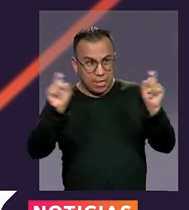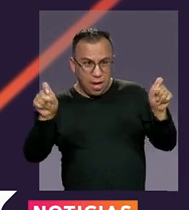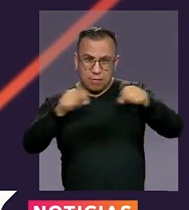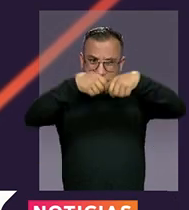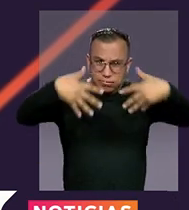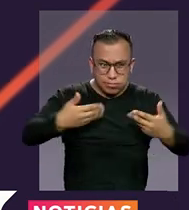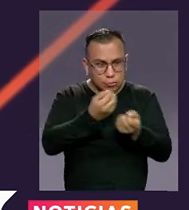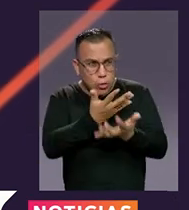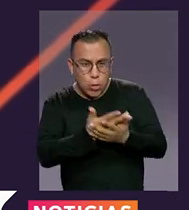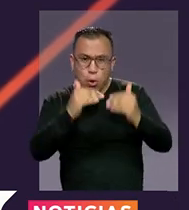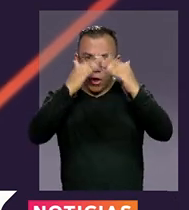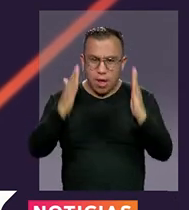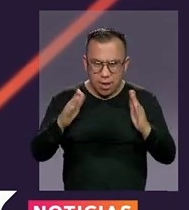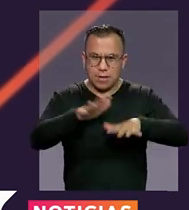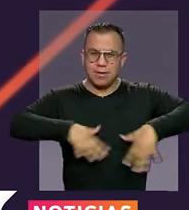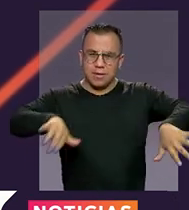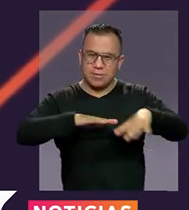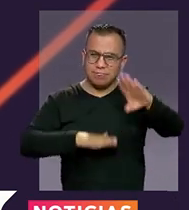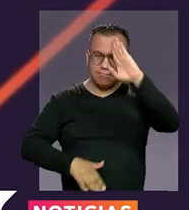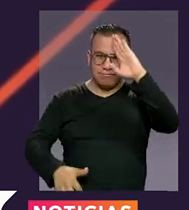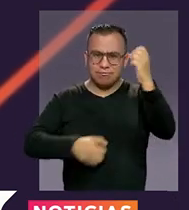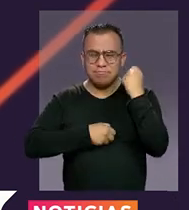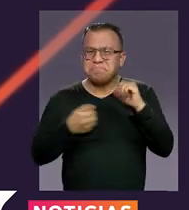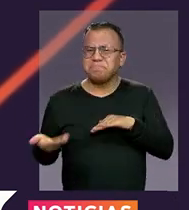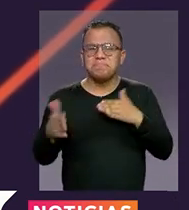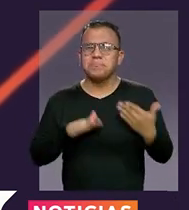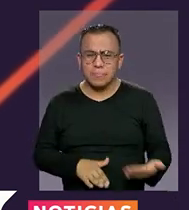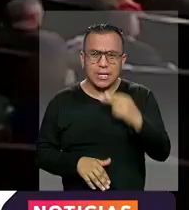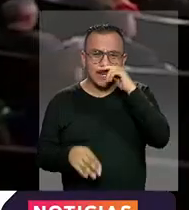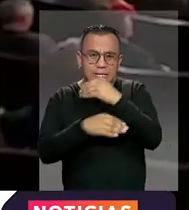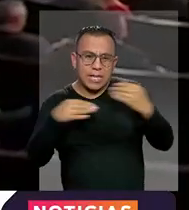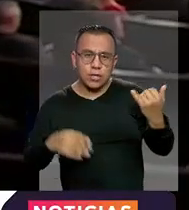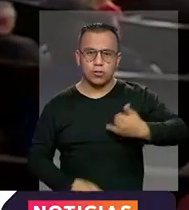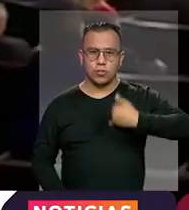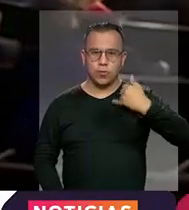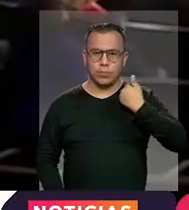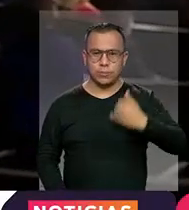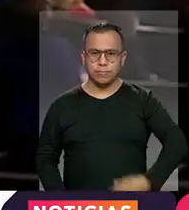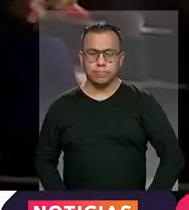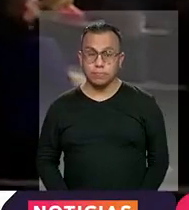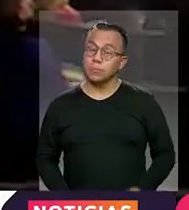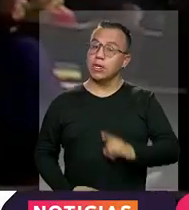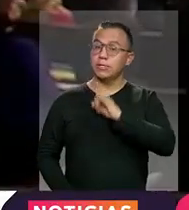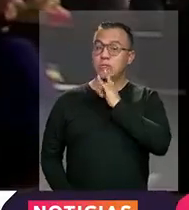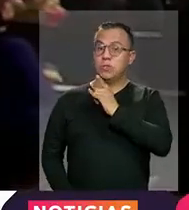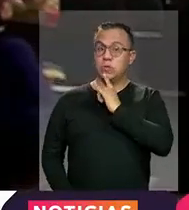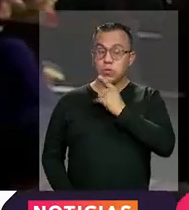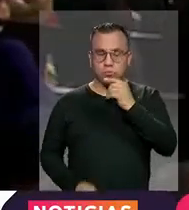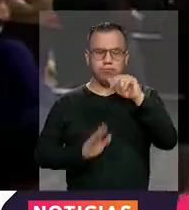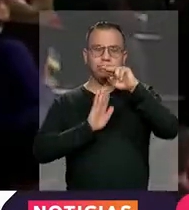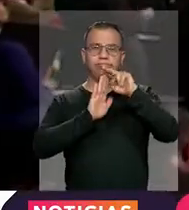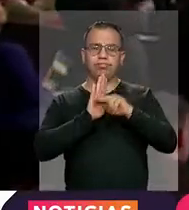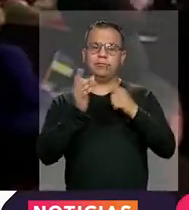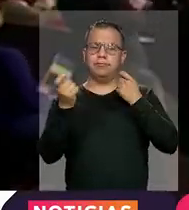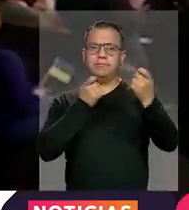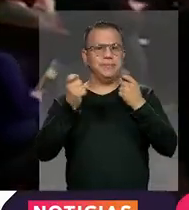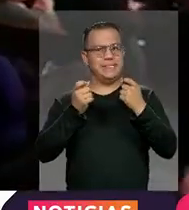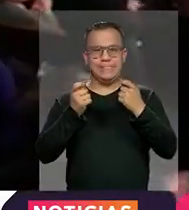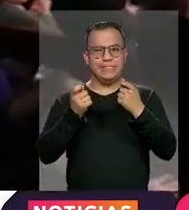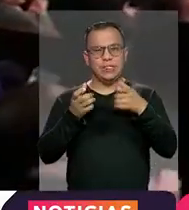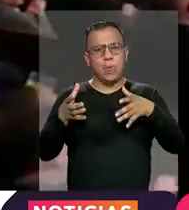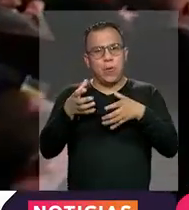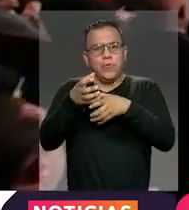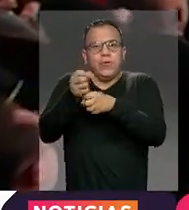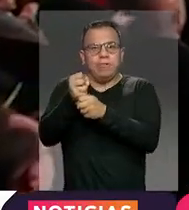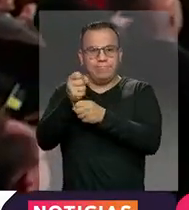si mueren niños y jóvenes? Mientras tanto, Estados Unidos anunció nuevas medidas para asfixiar